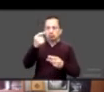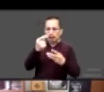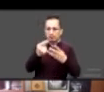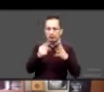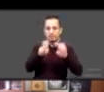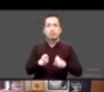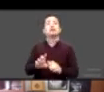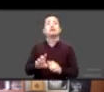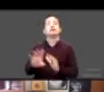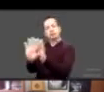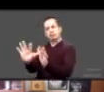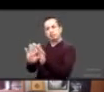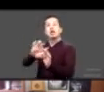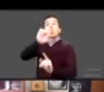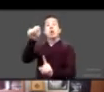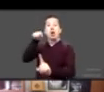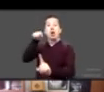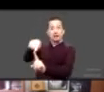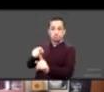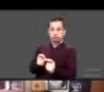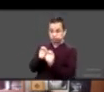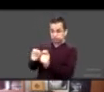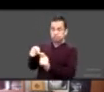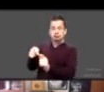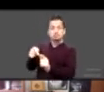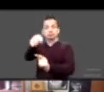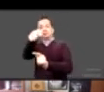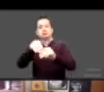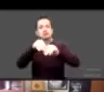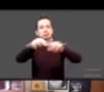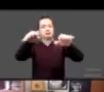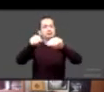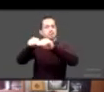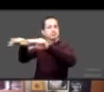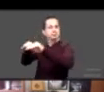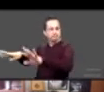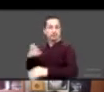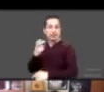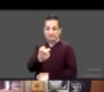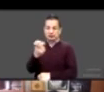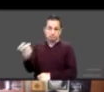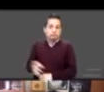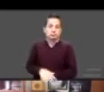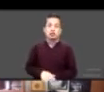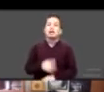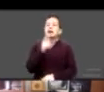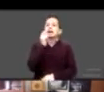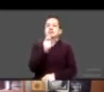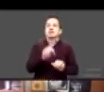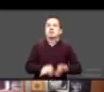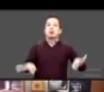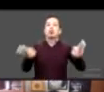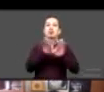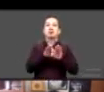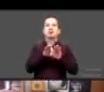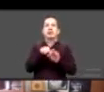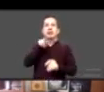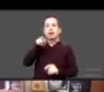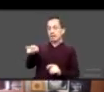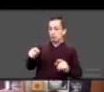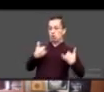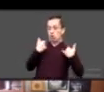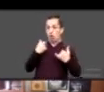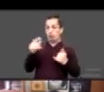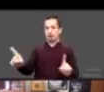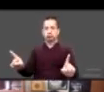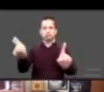mesa sabemos que una de las estrategias más importantes es este trabajo de adolescente a adolescente, y entonces en este enfoque hay que eliminar